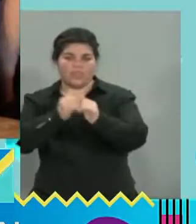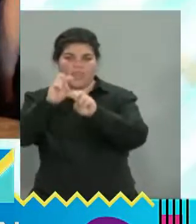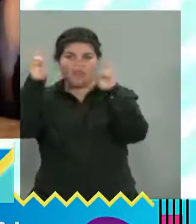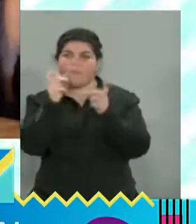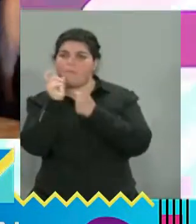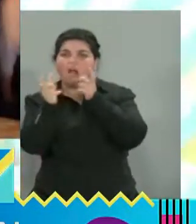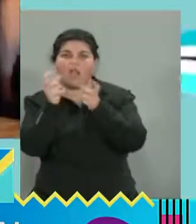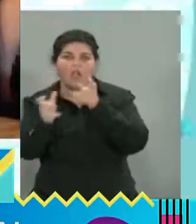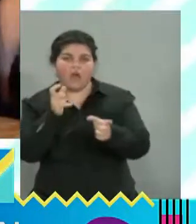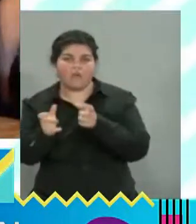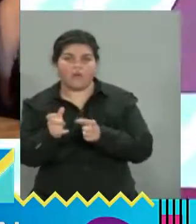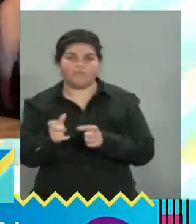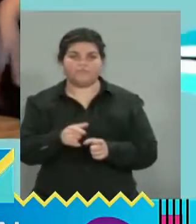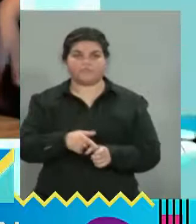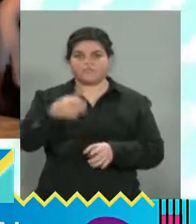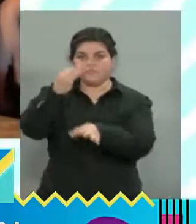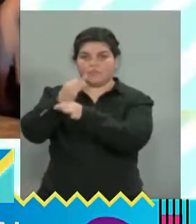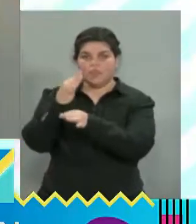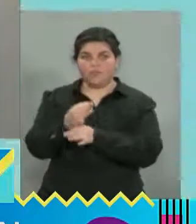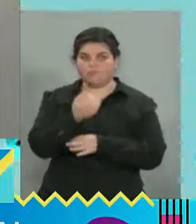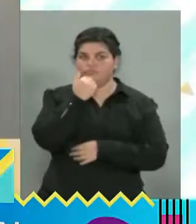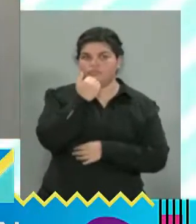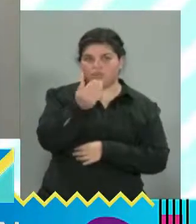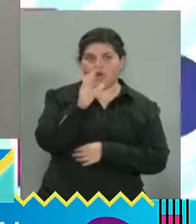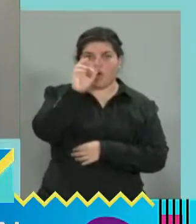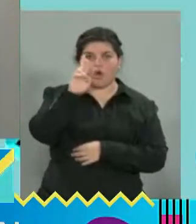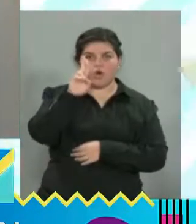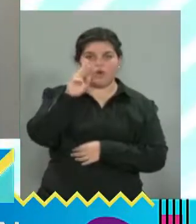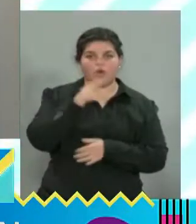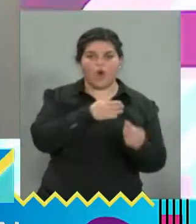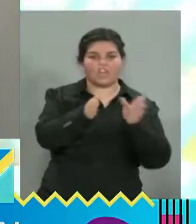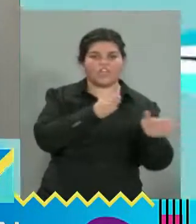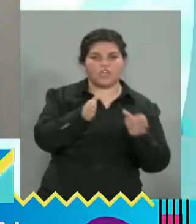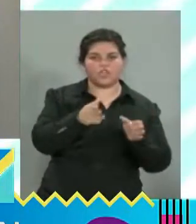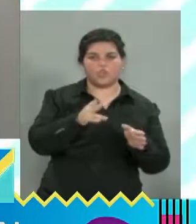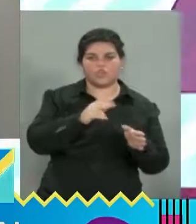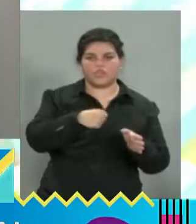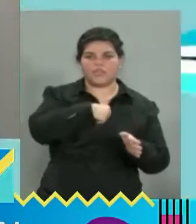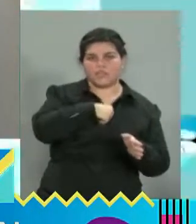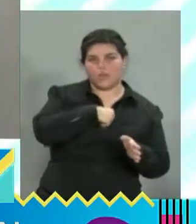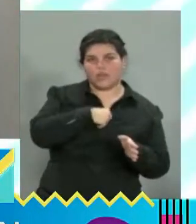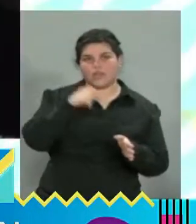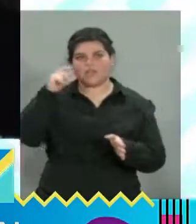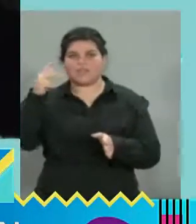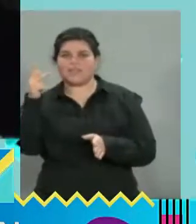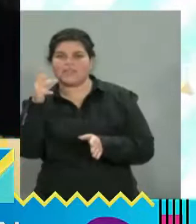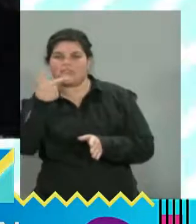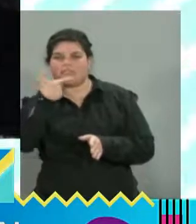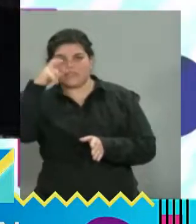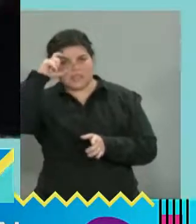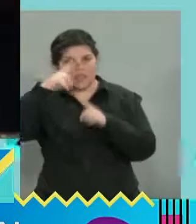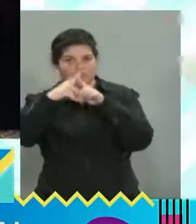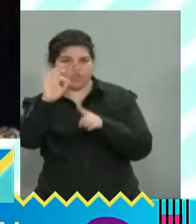cualquier escuela, hacemos una charla con docentes, no saben la diferencia entre orientación sexual, identidad de género o entre sexo y género, pero no tienen ni